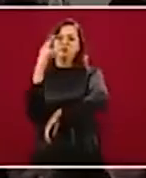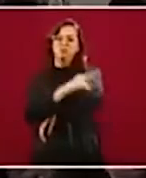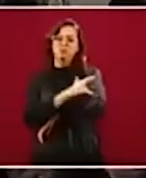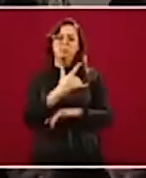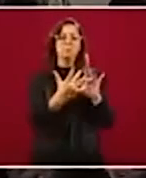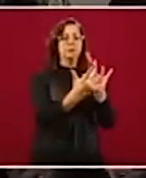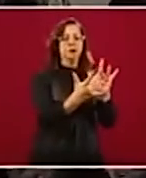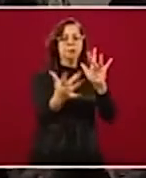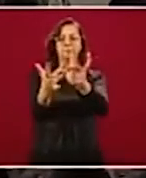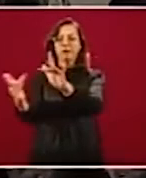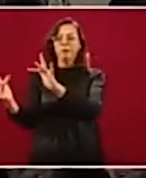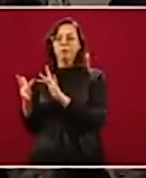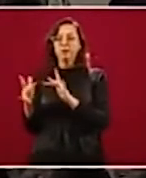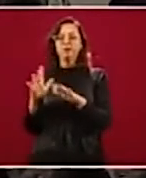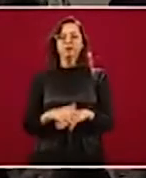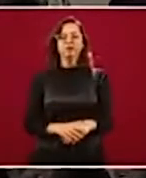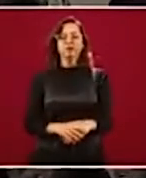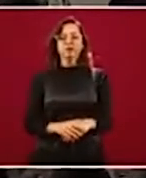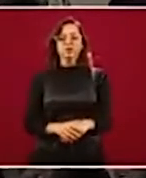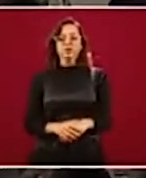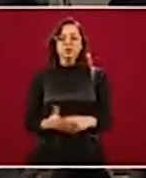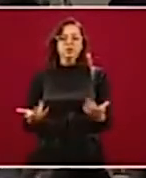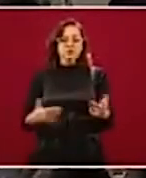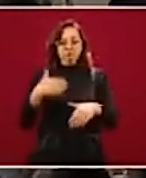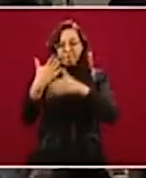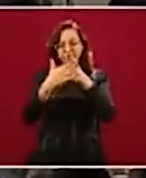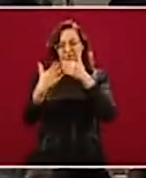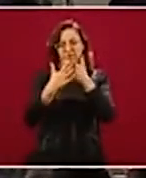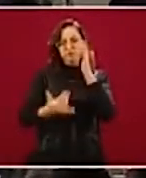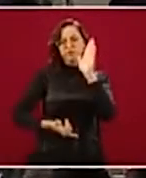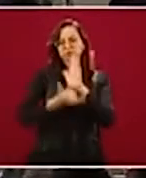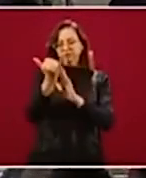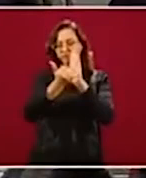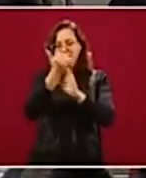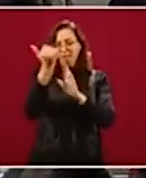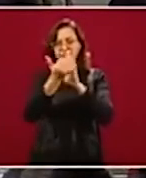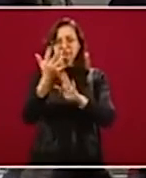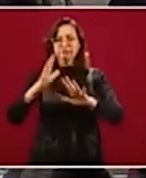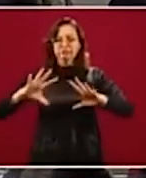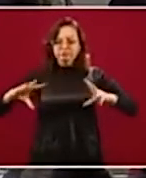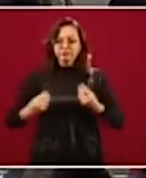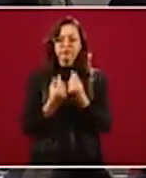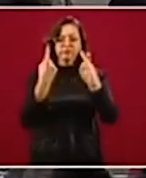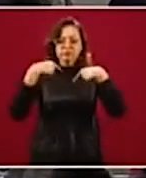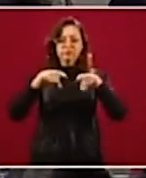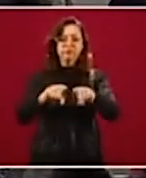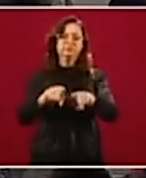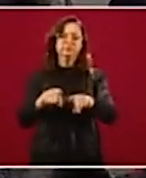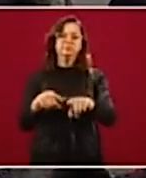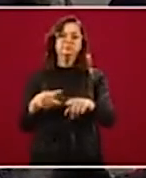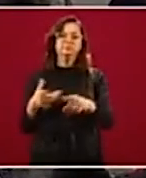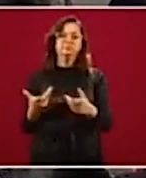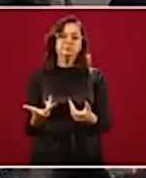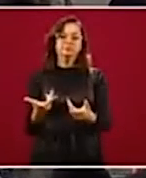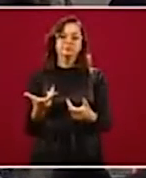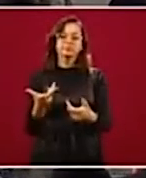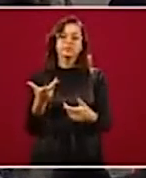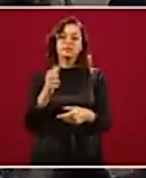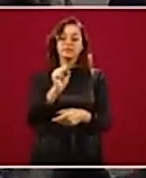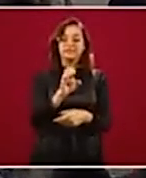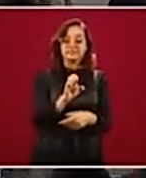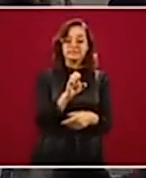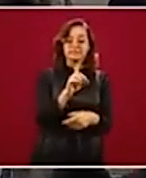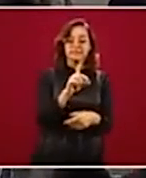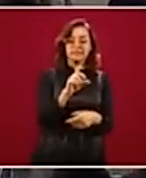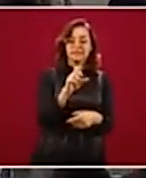aeropuertos. Sería esto las obras que estaríamos llevando a cabo de manera conjunta, una parte importante por parte de la Secretaría de